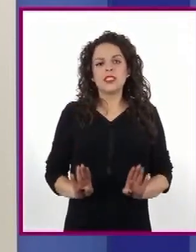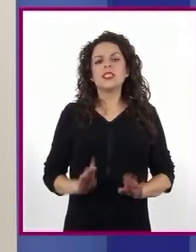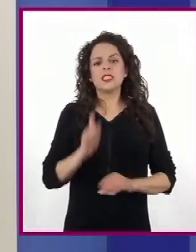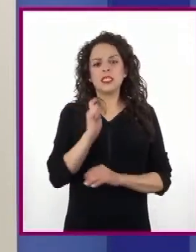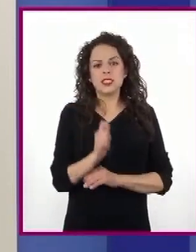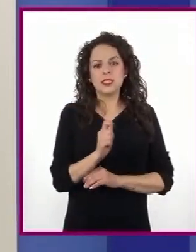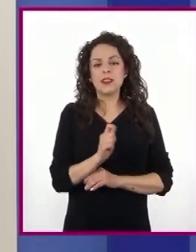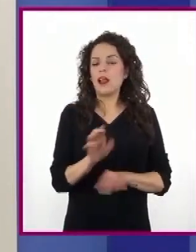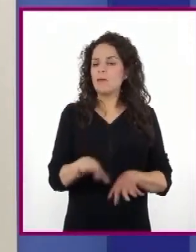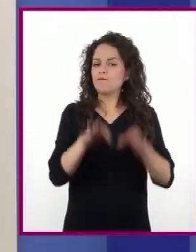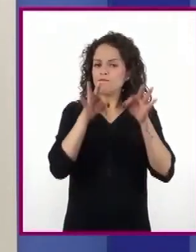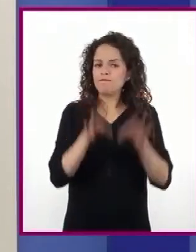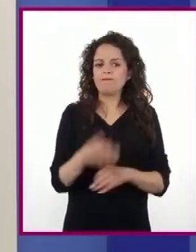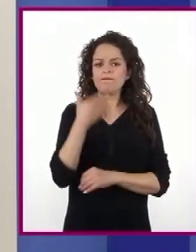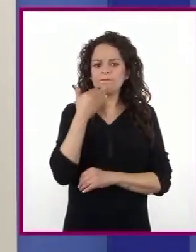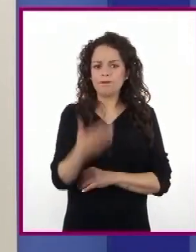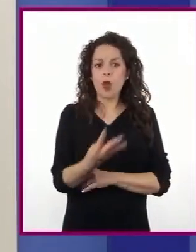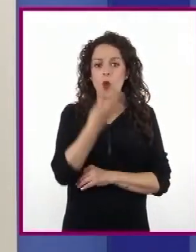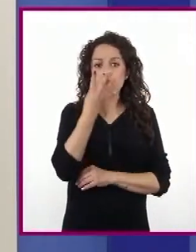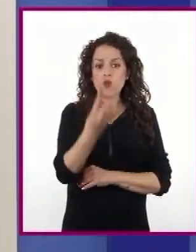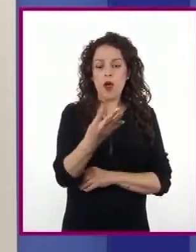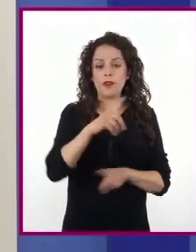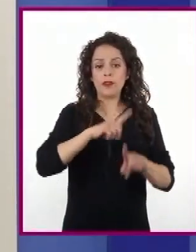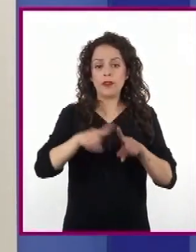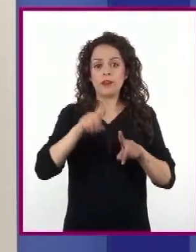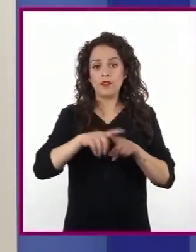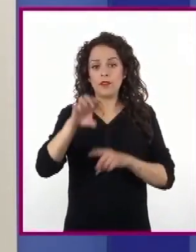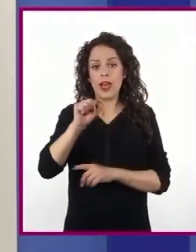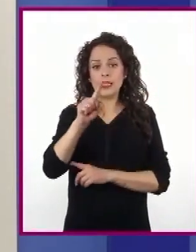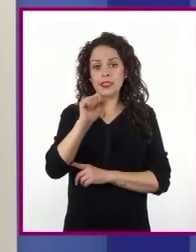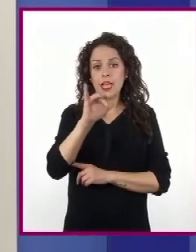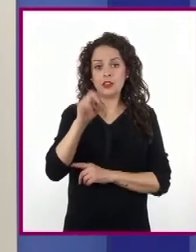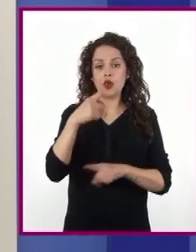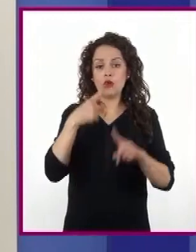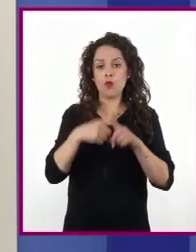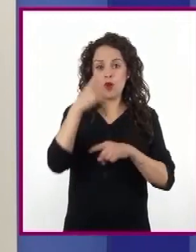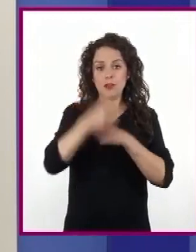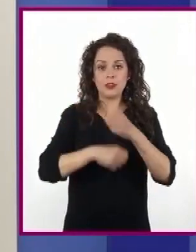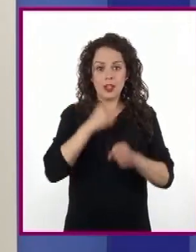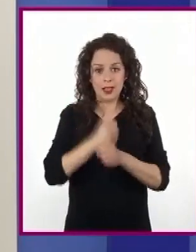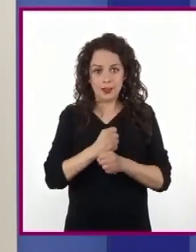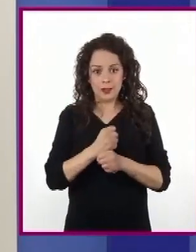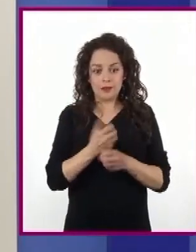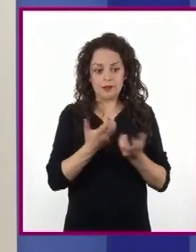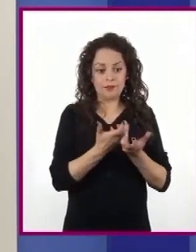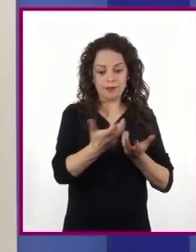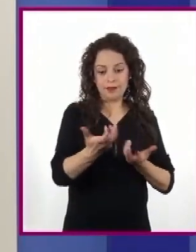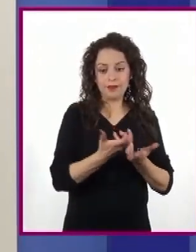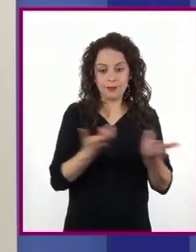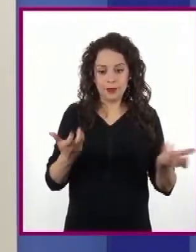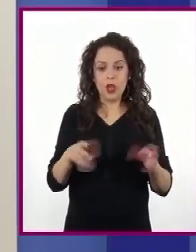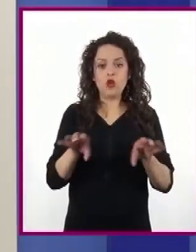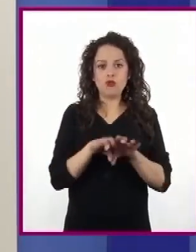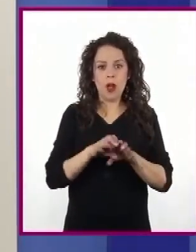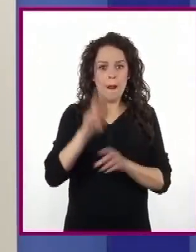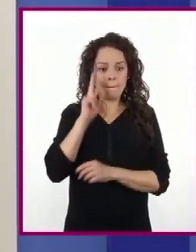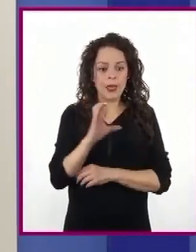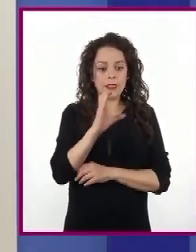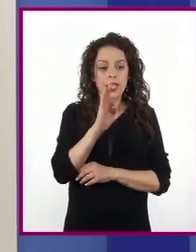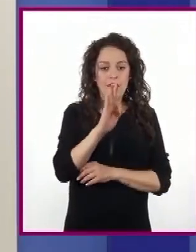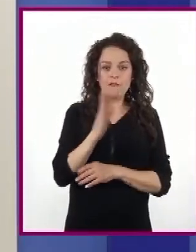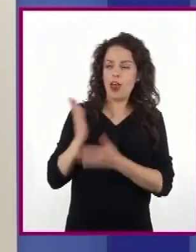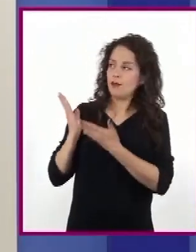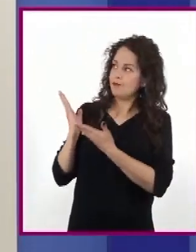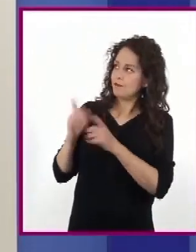muy bien definidas las 4 estaciones. Se divide en CF, clima templado